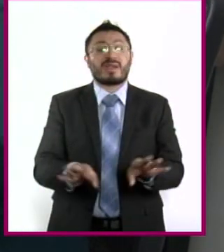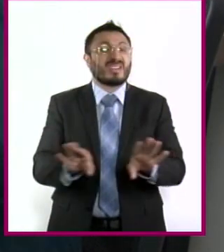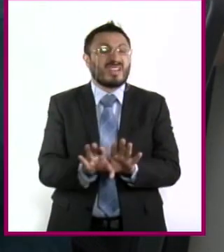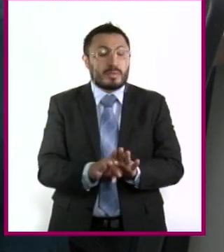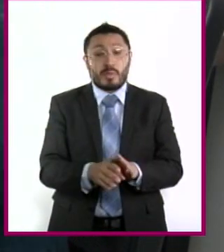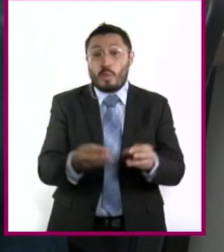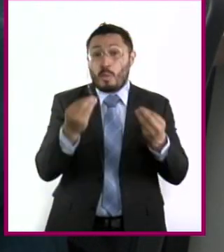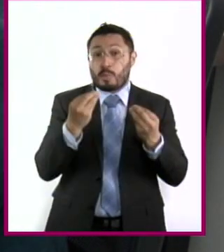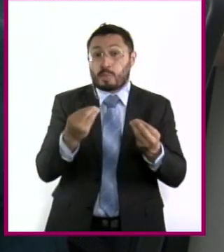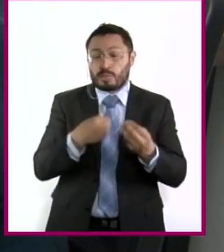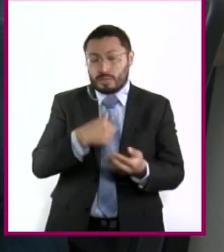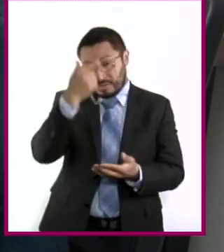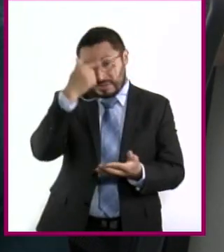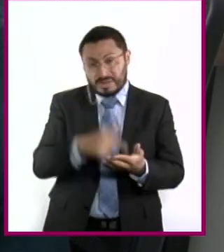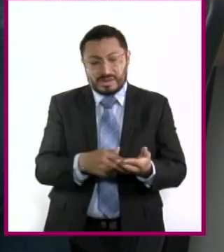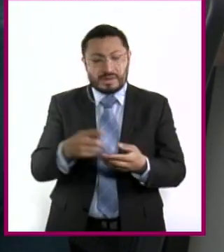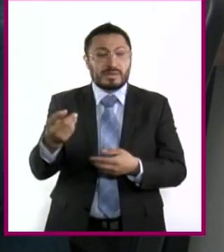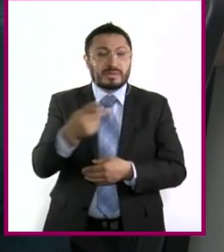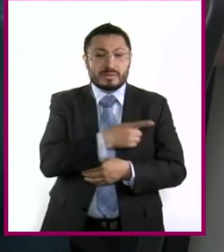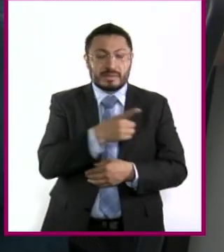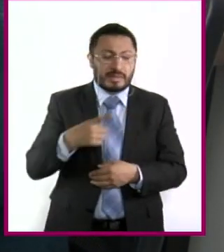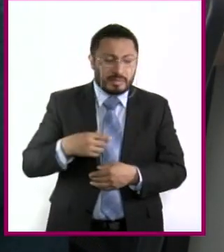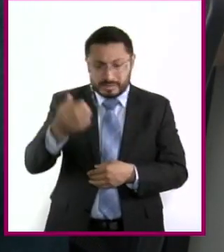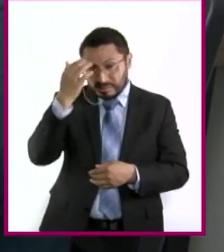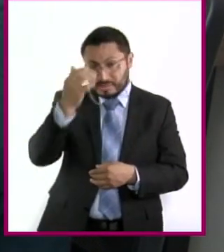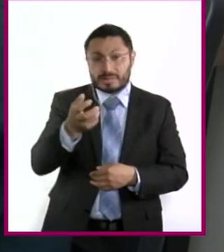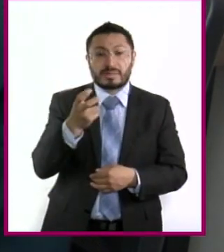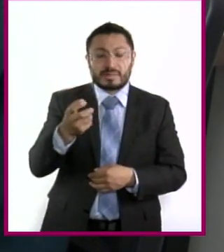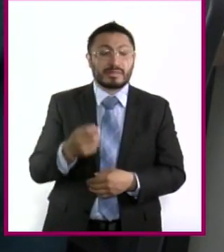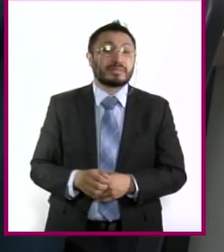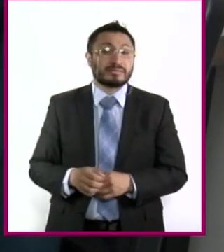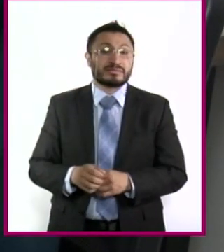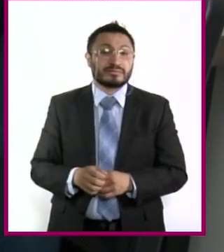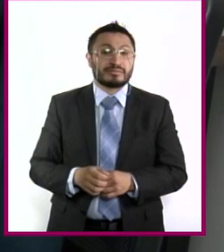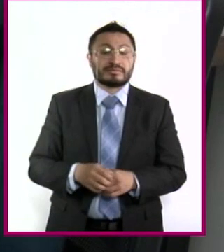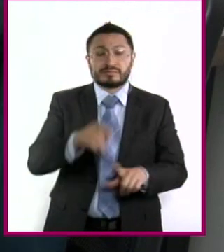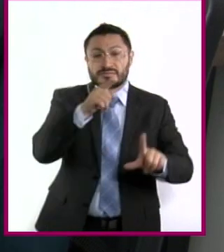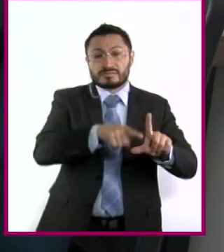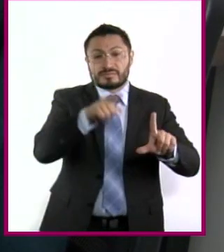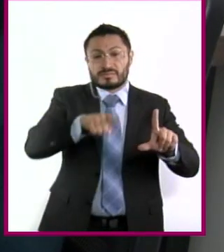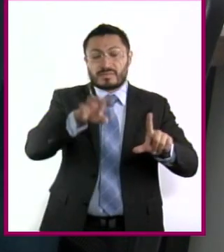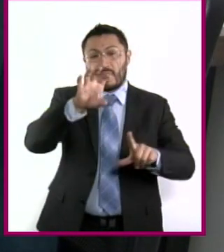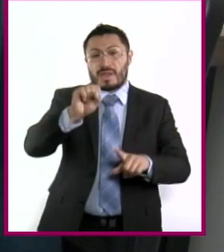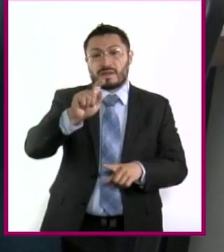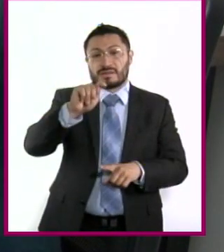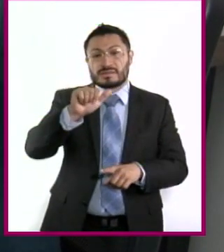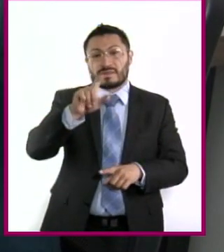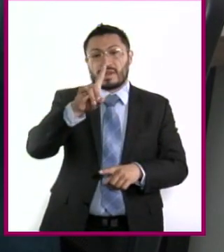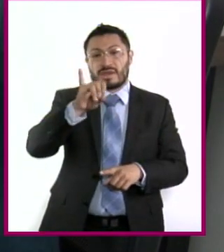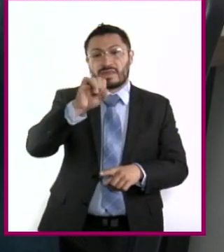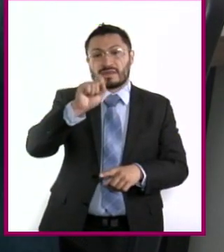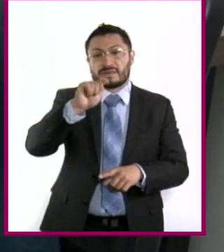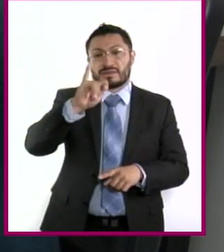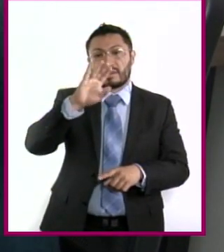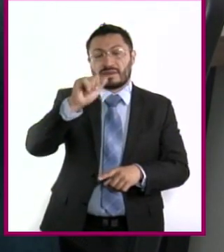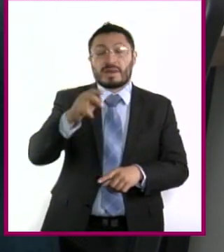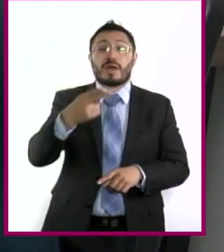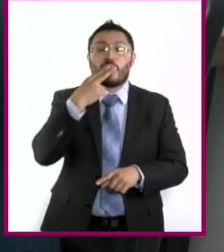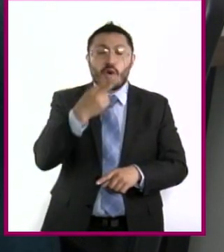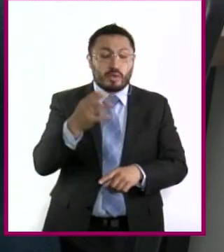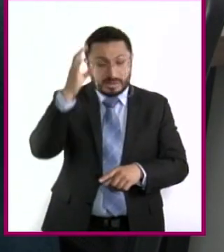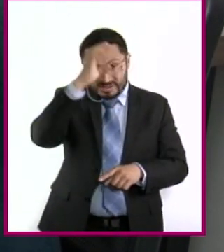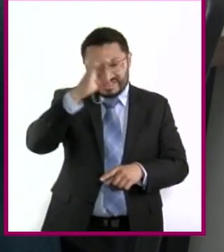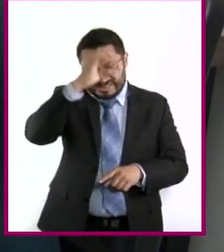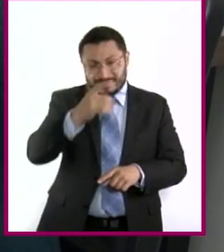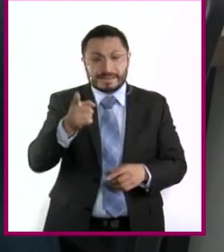de las disciplinas que necesitamos dominar y es súper entretenida. La estadística es la ciencia que emplea datos numéricos para obtener